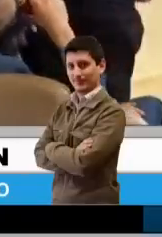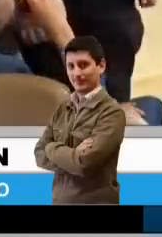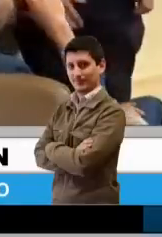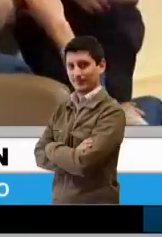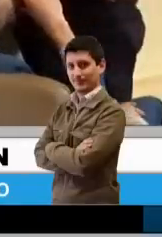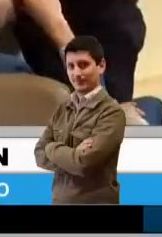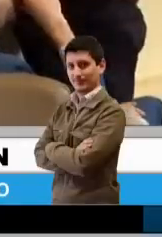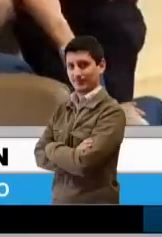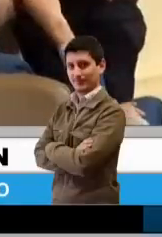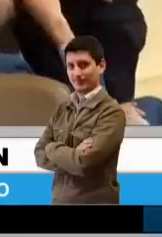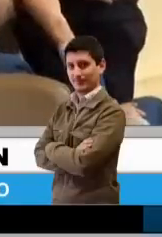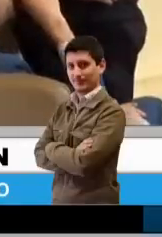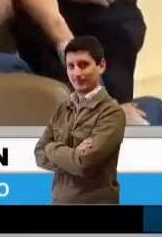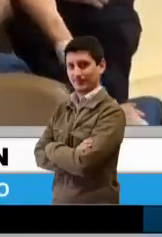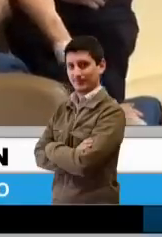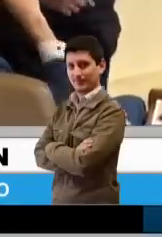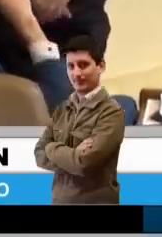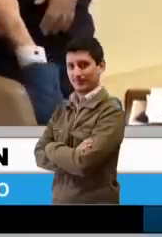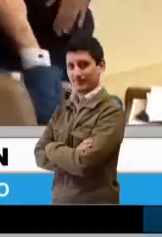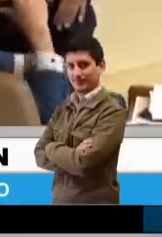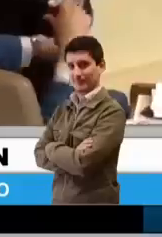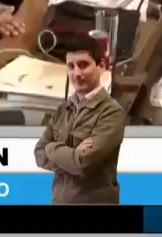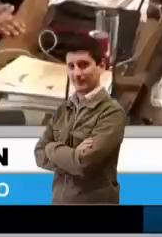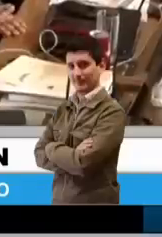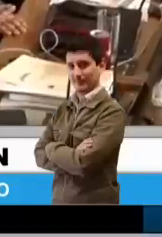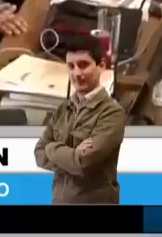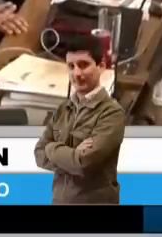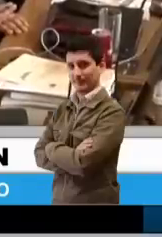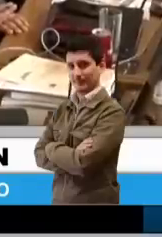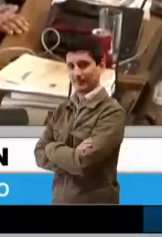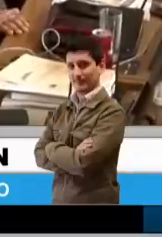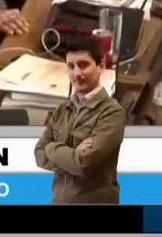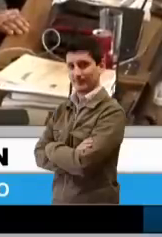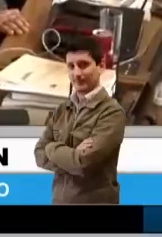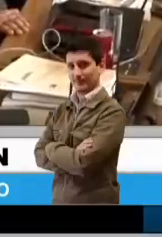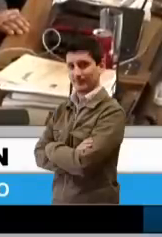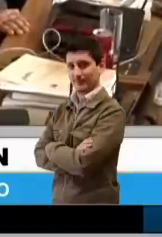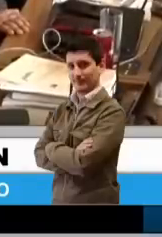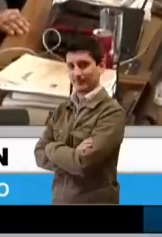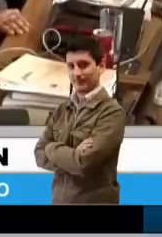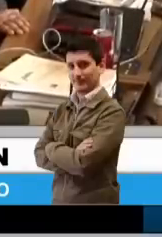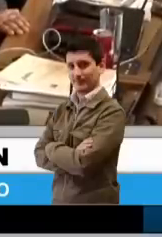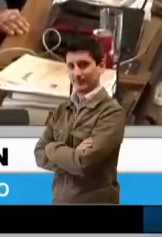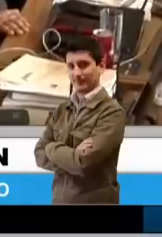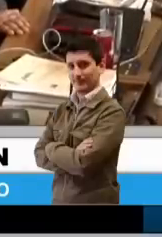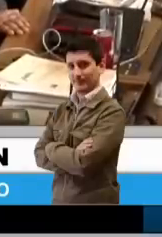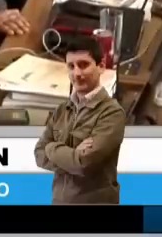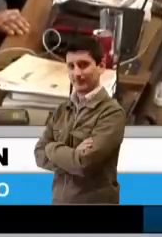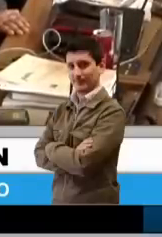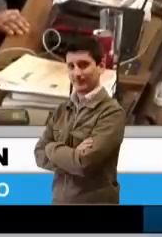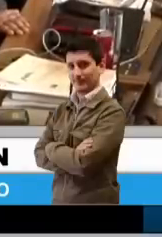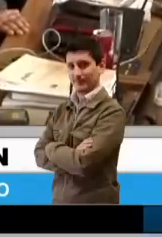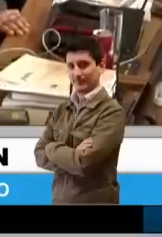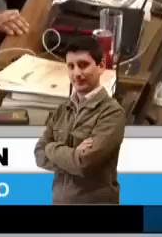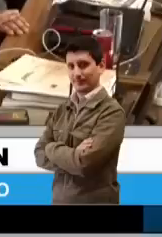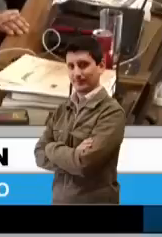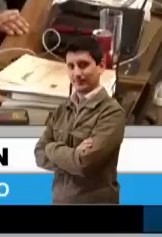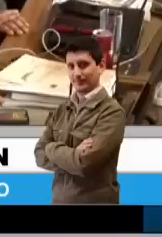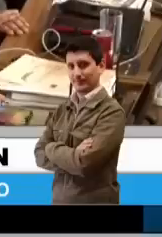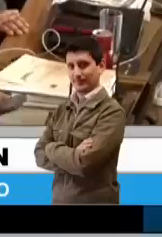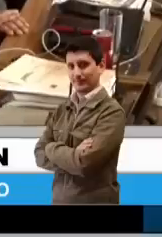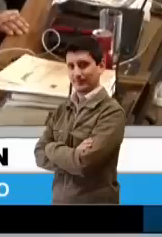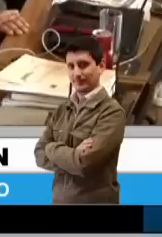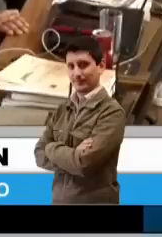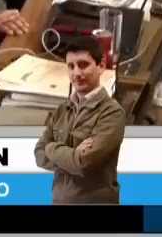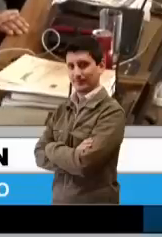ampliar la apuesta, digamos, y negociar en un solo paquete reforma tributaria, reforma de pensiones, reforma de salud. Pero